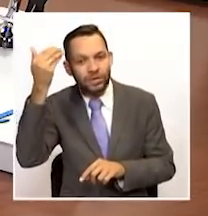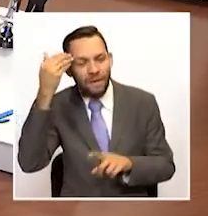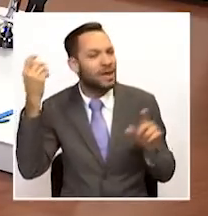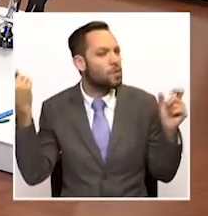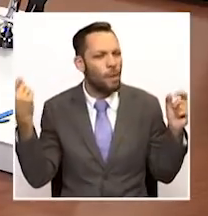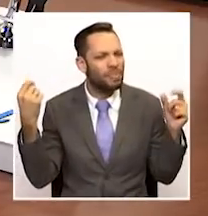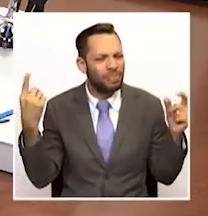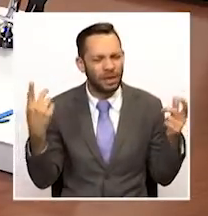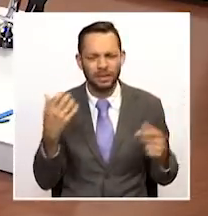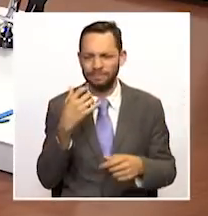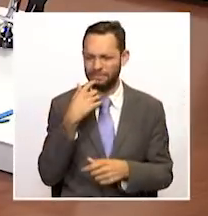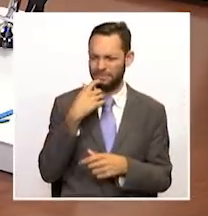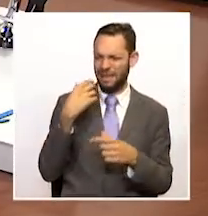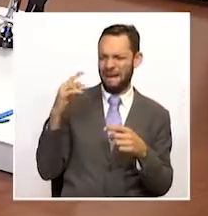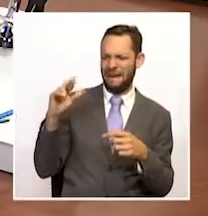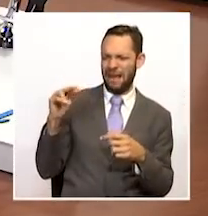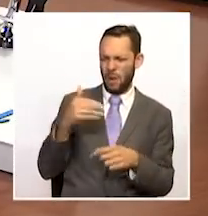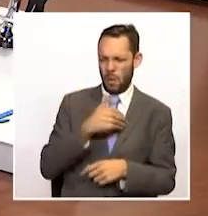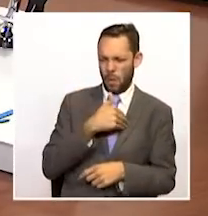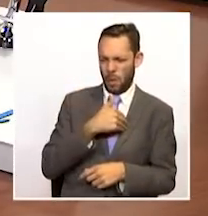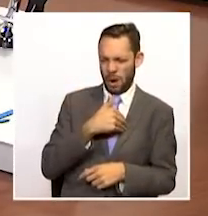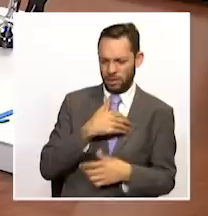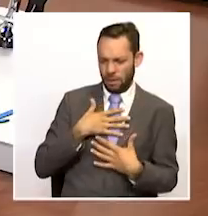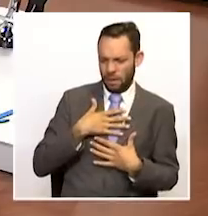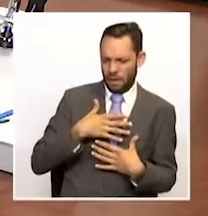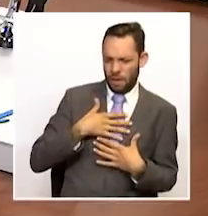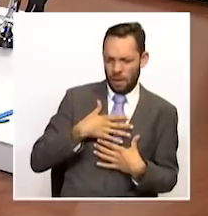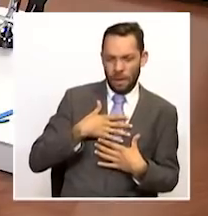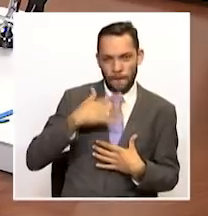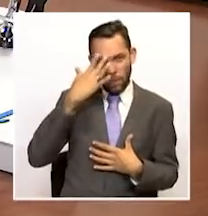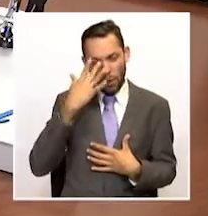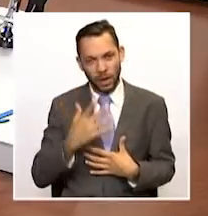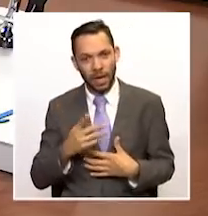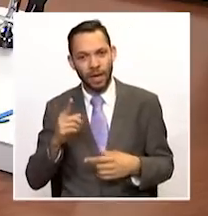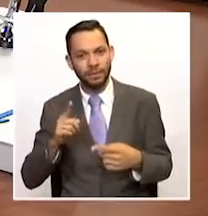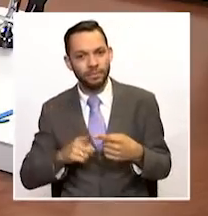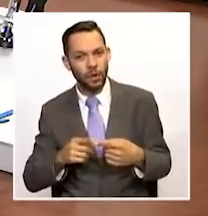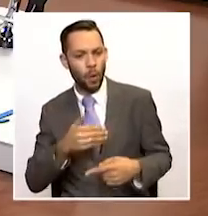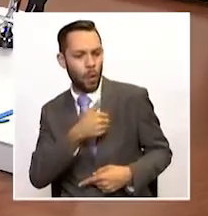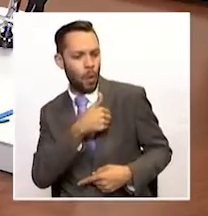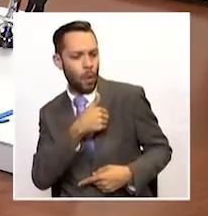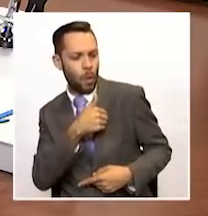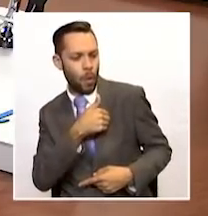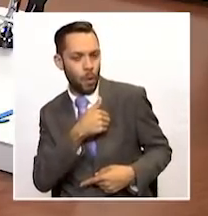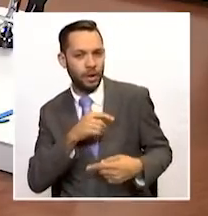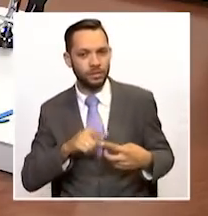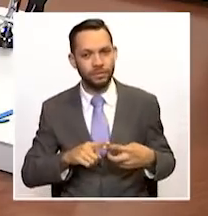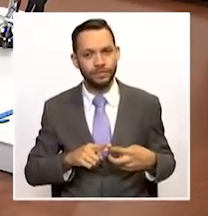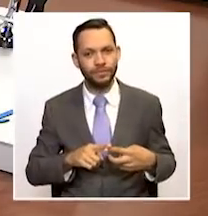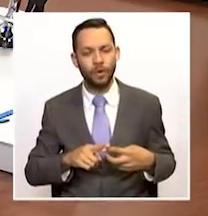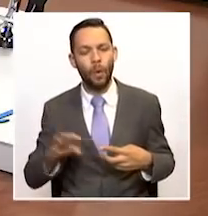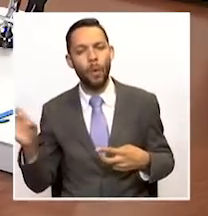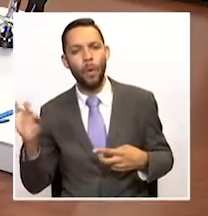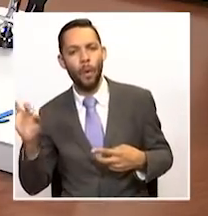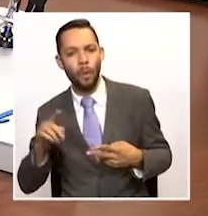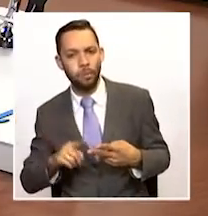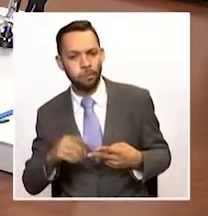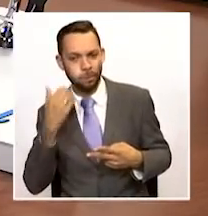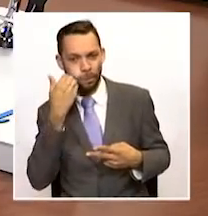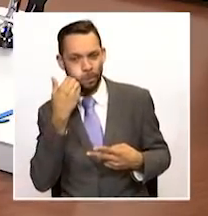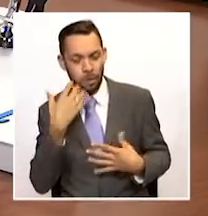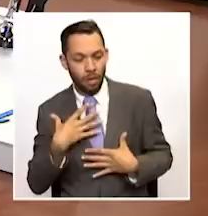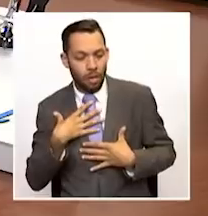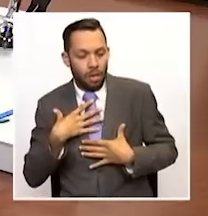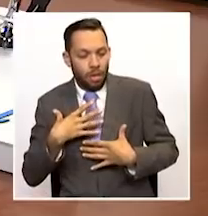corazón porque al inah y ángela fue en el corazón porque anatilde fue en un lupus